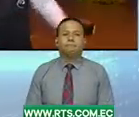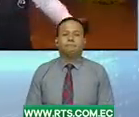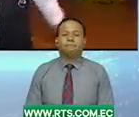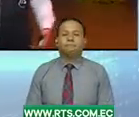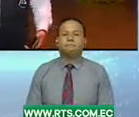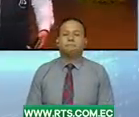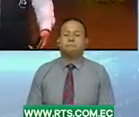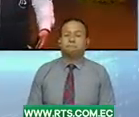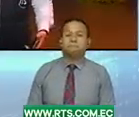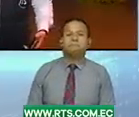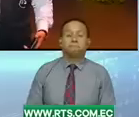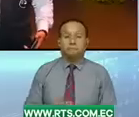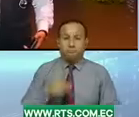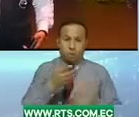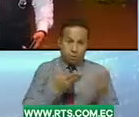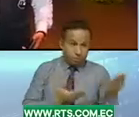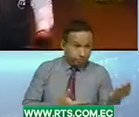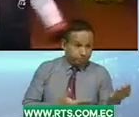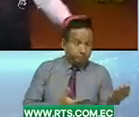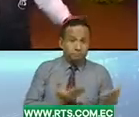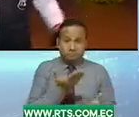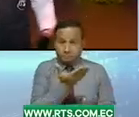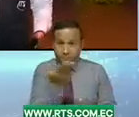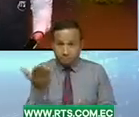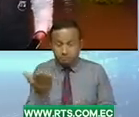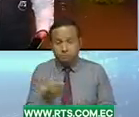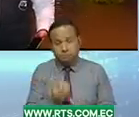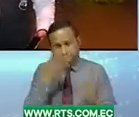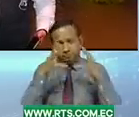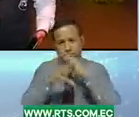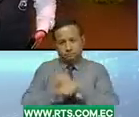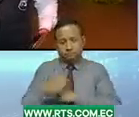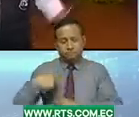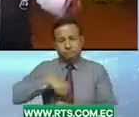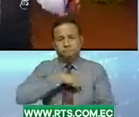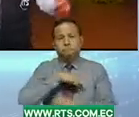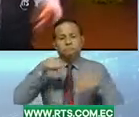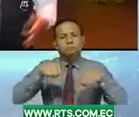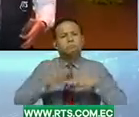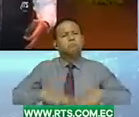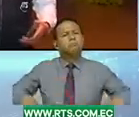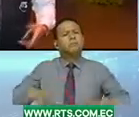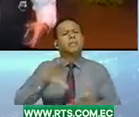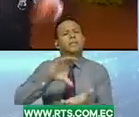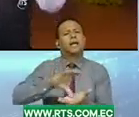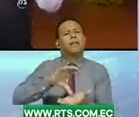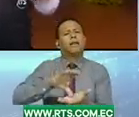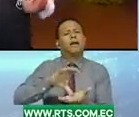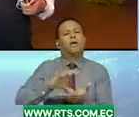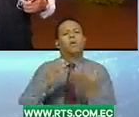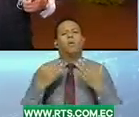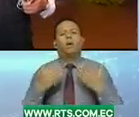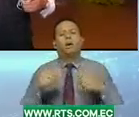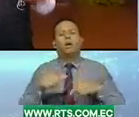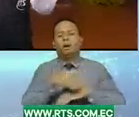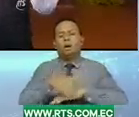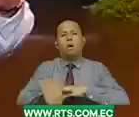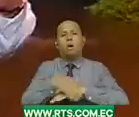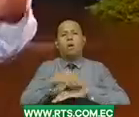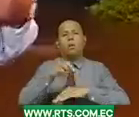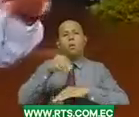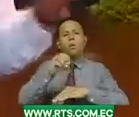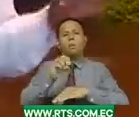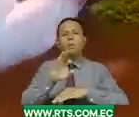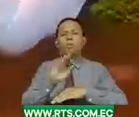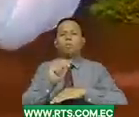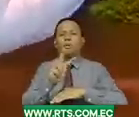Analí, amigos televidentes, buenas noches. Un gusto poder acompañarlos nosotros desde el centro de la ciudad de Guayaquil, específicamente calle Juan Montalvo,